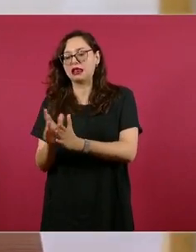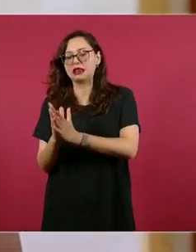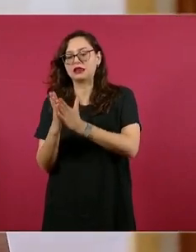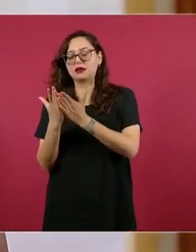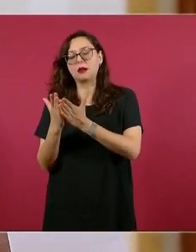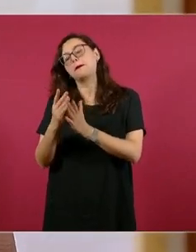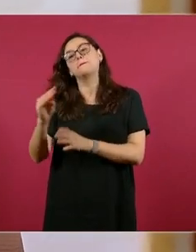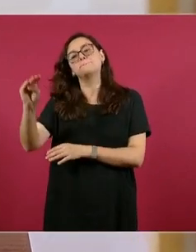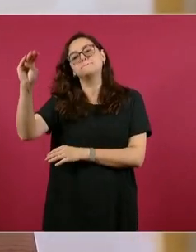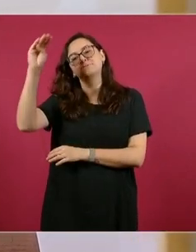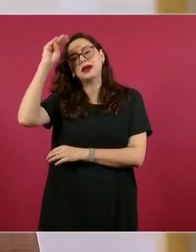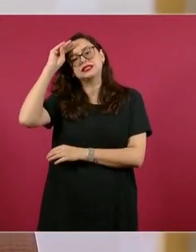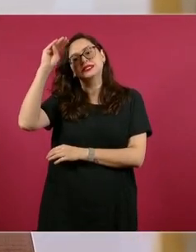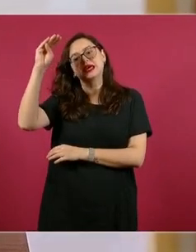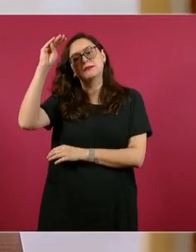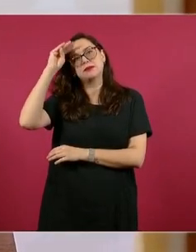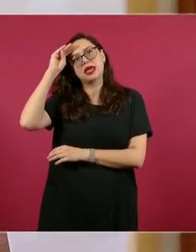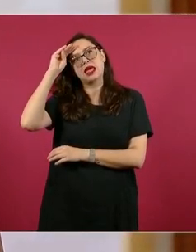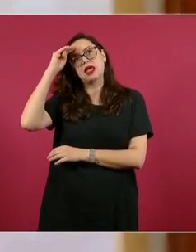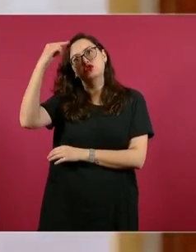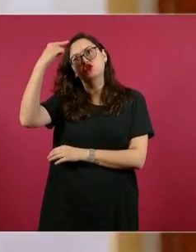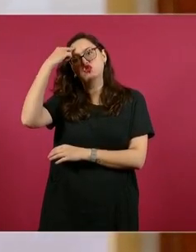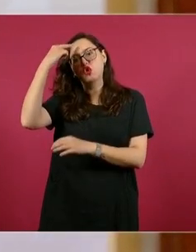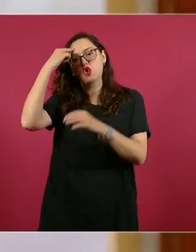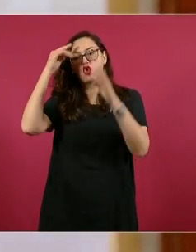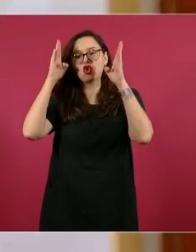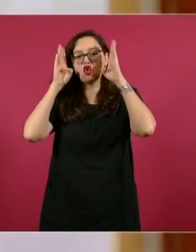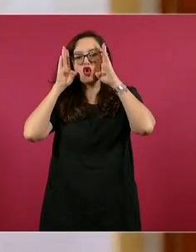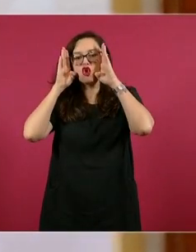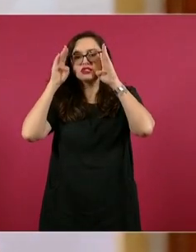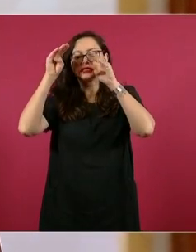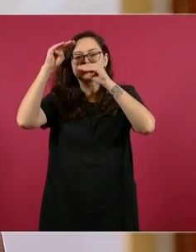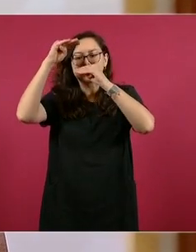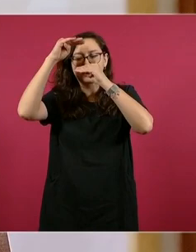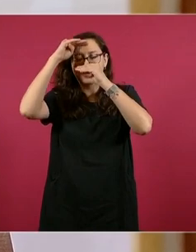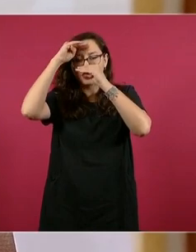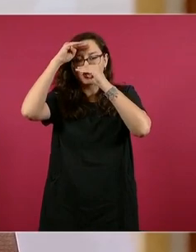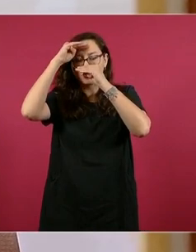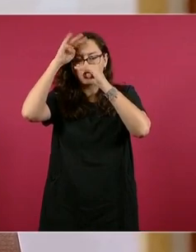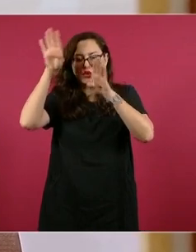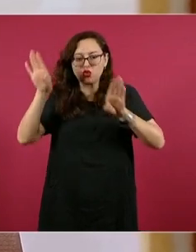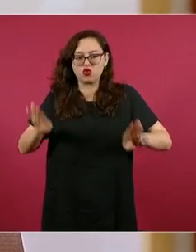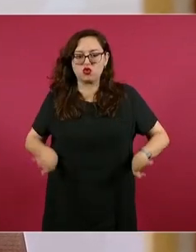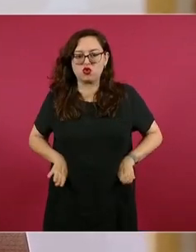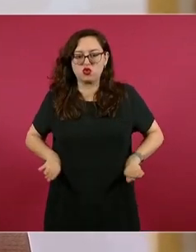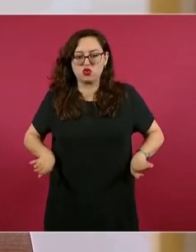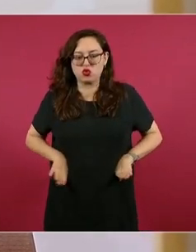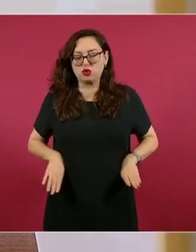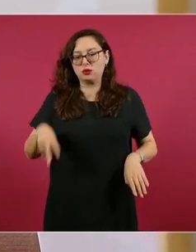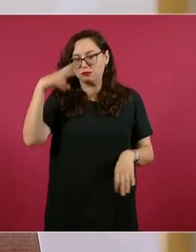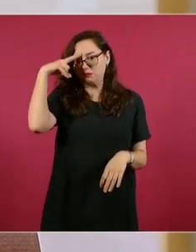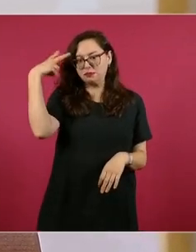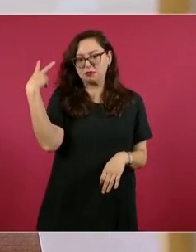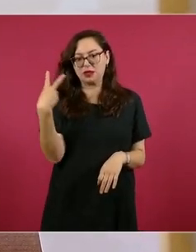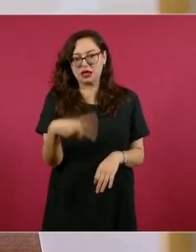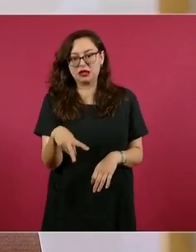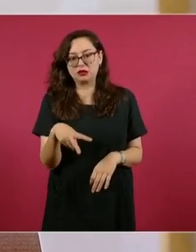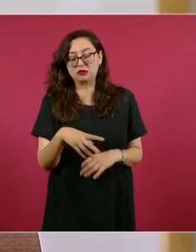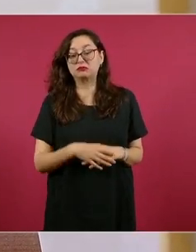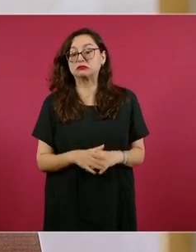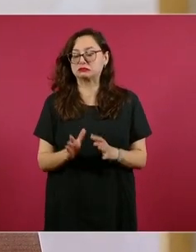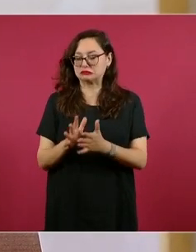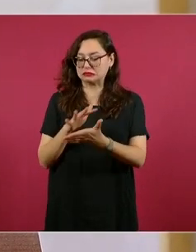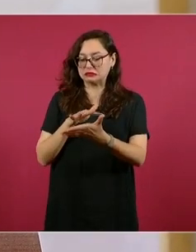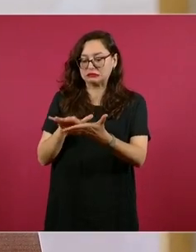El pensamiento conservador y el conservadurismo en México. Lo